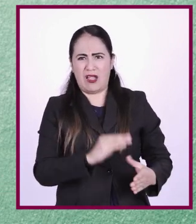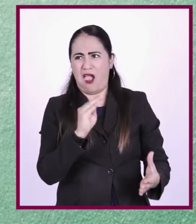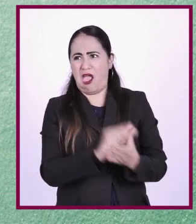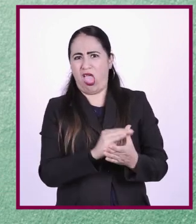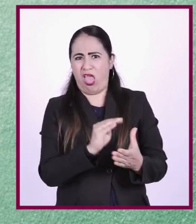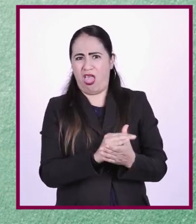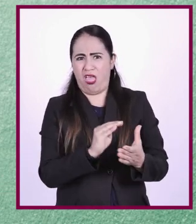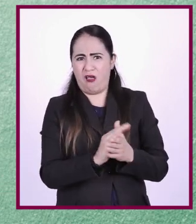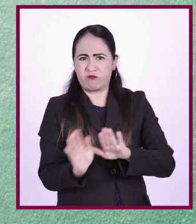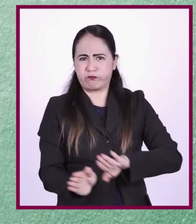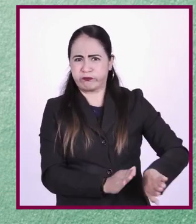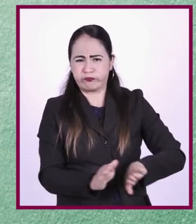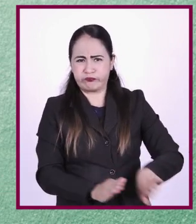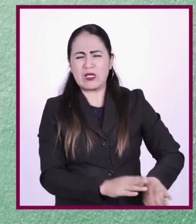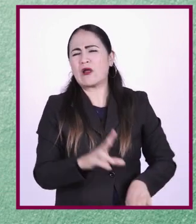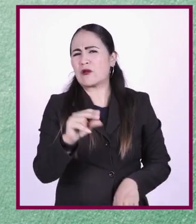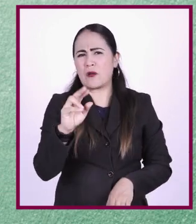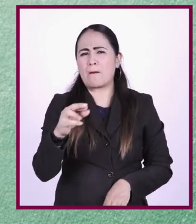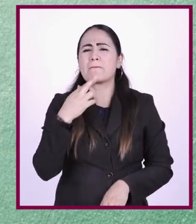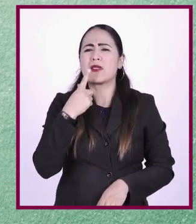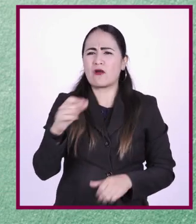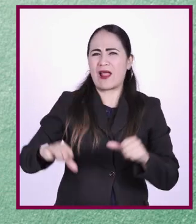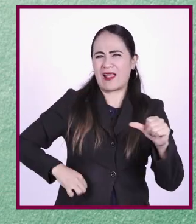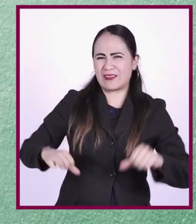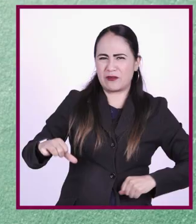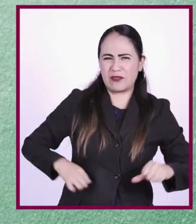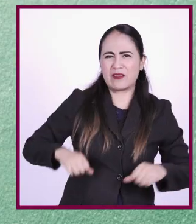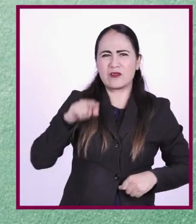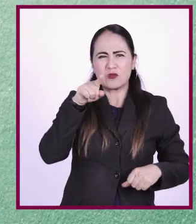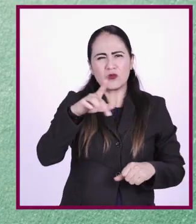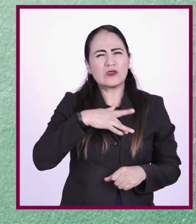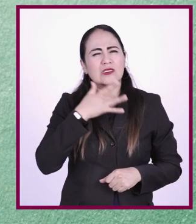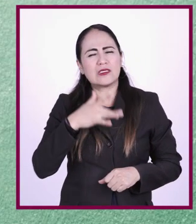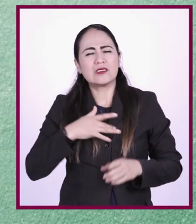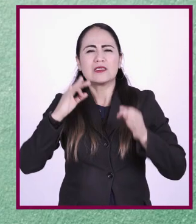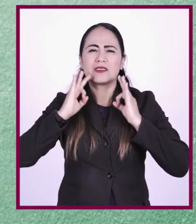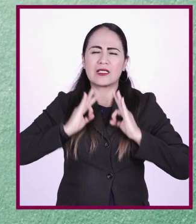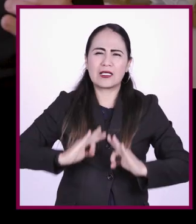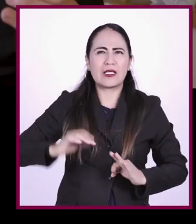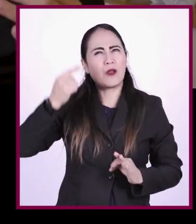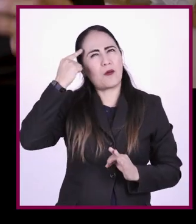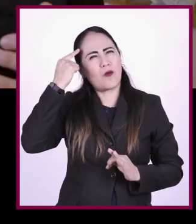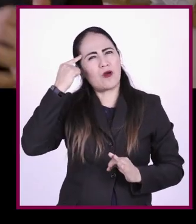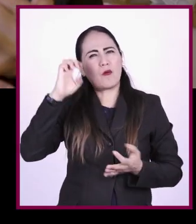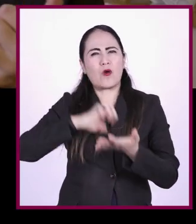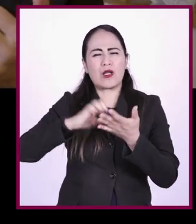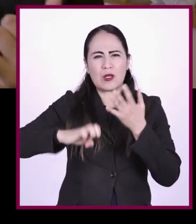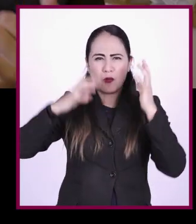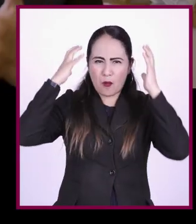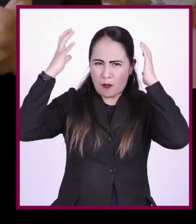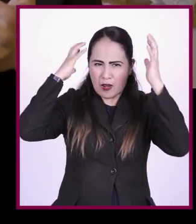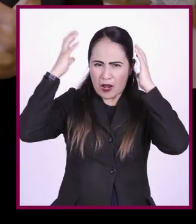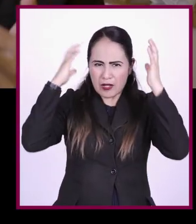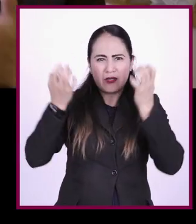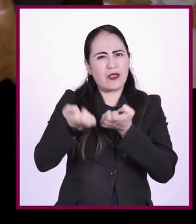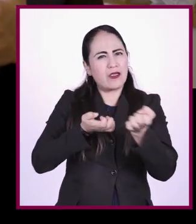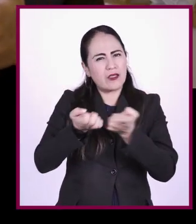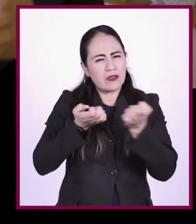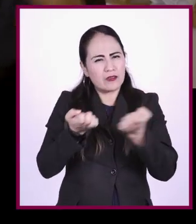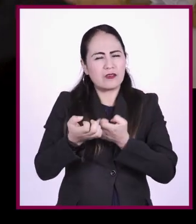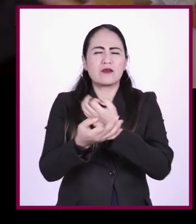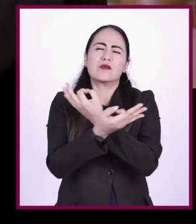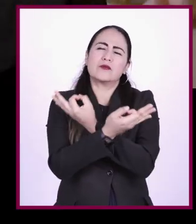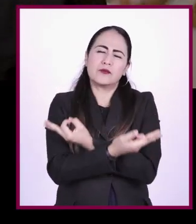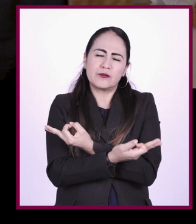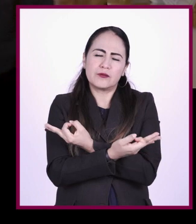puede empeorarlas. Mejor busca actividades que te serenen y te hagan cambiar de perspectiva. Toma un baño, haz ejercicio,